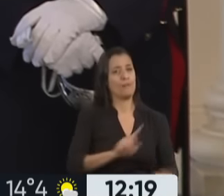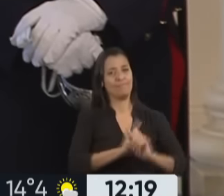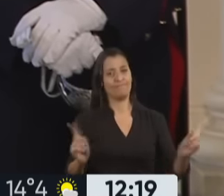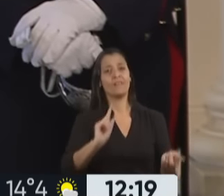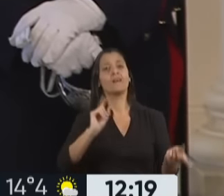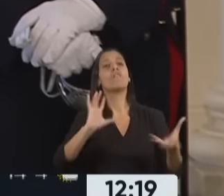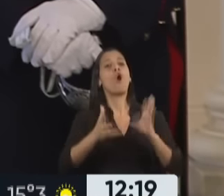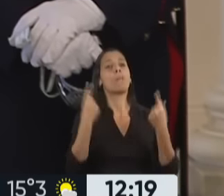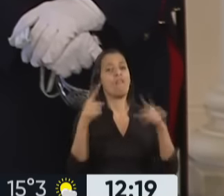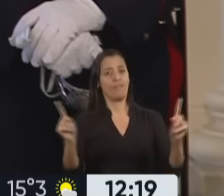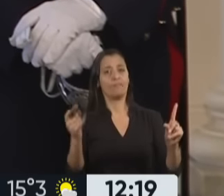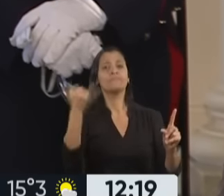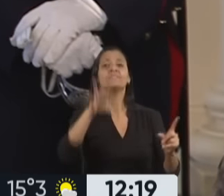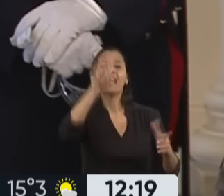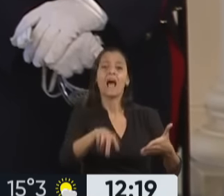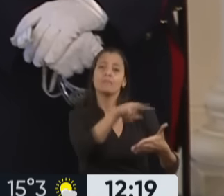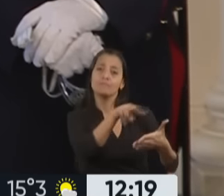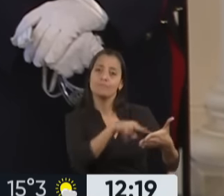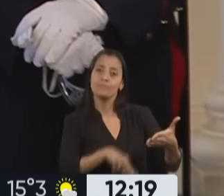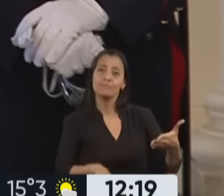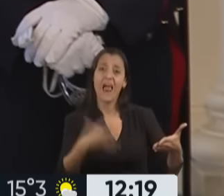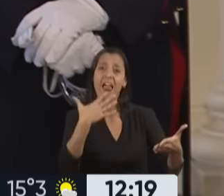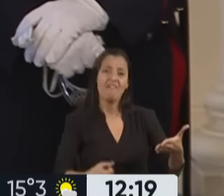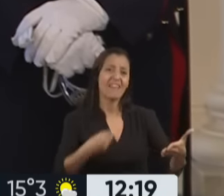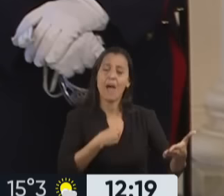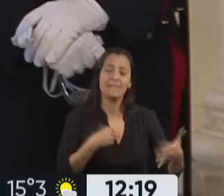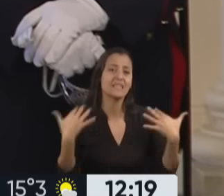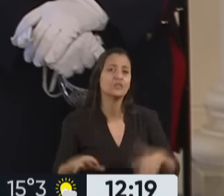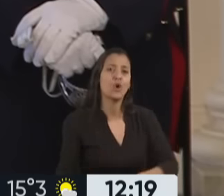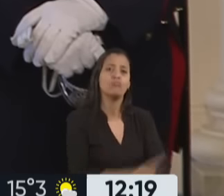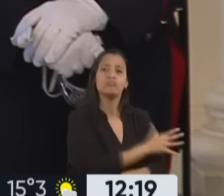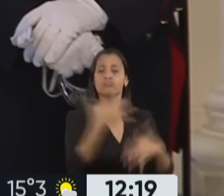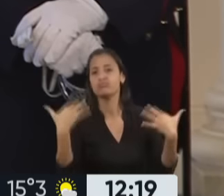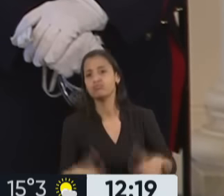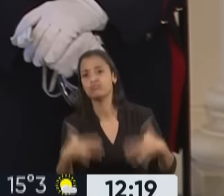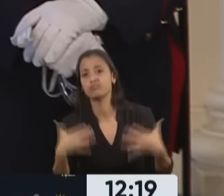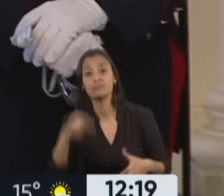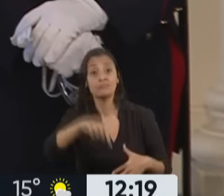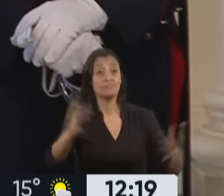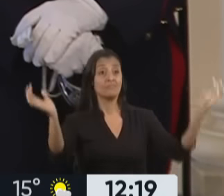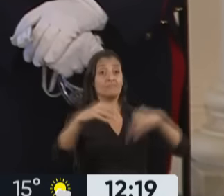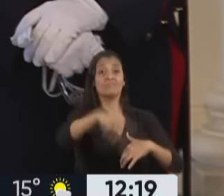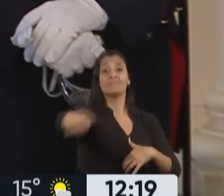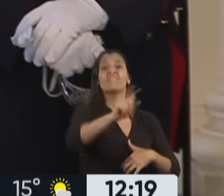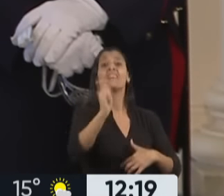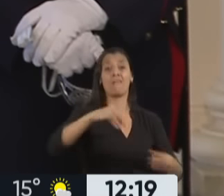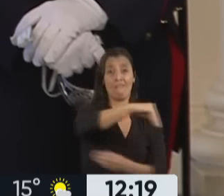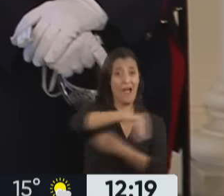traído notas para leerlas, porque la verdad que me siento muy emocionado, porque acá está toda la